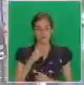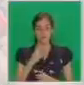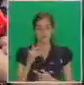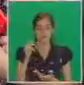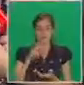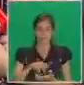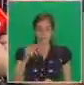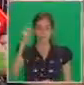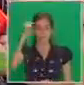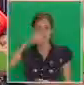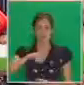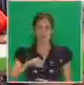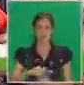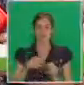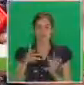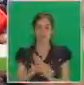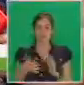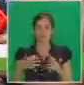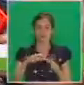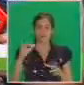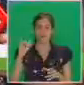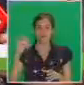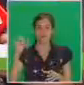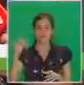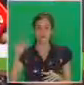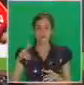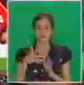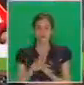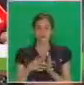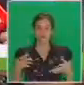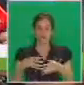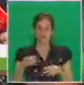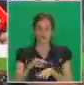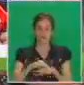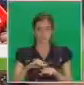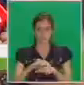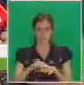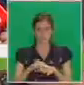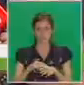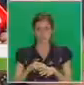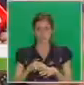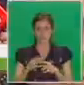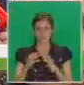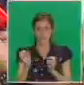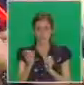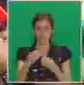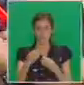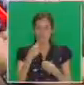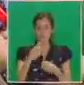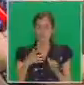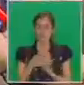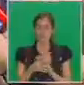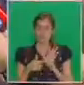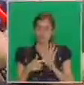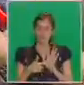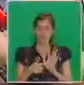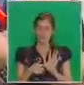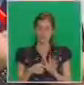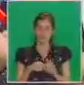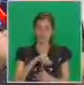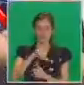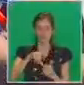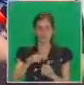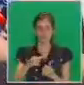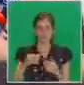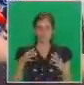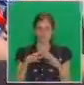presencia hoy aquí a lo que es el Grupo Eiffel, a donde están las oficinas administrativas del Grupo Eiffel, un poco para develar todo lo que es el velo corporativo que está tras toda la